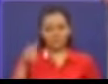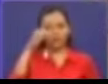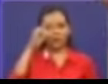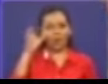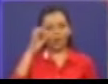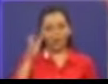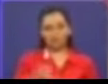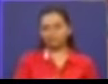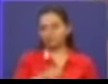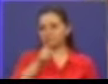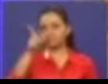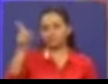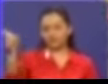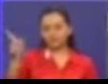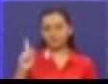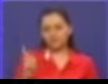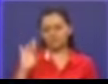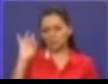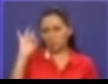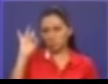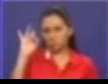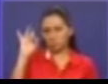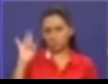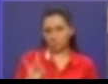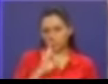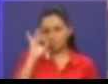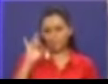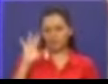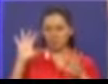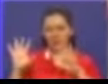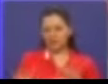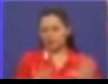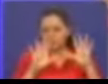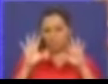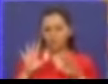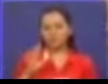Coca. Yo hice varias veces ese viaje, eran 8, 10 horas, hermosísimo. Y